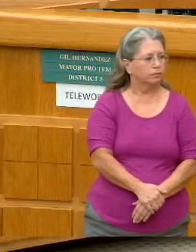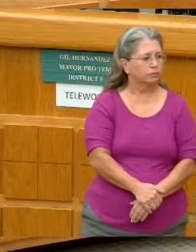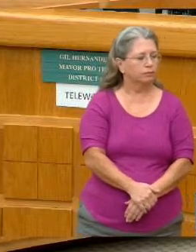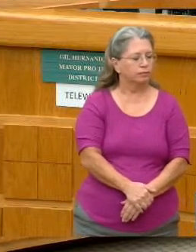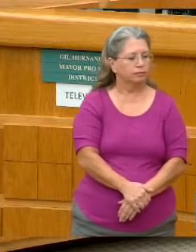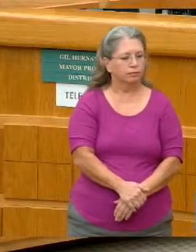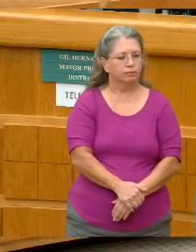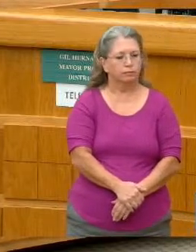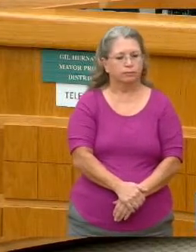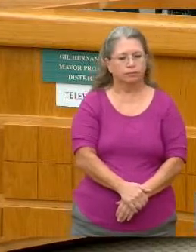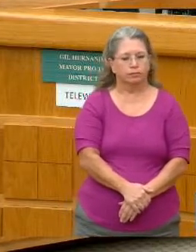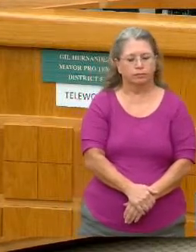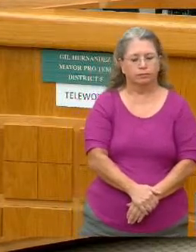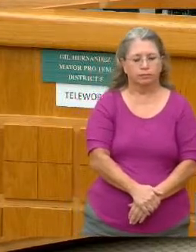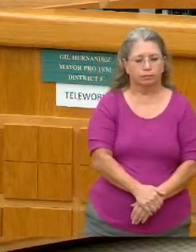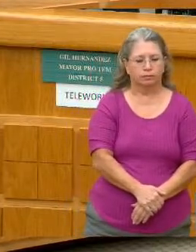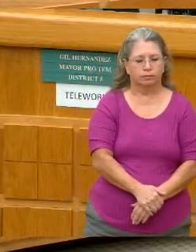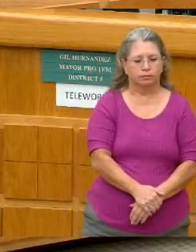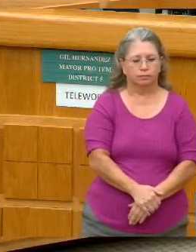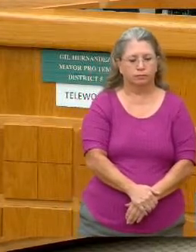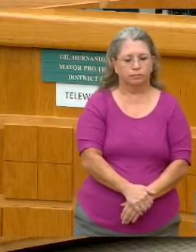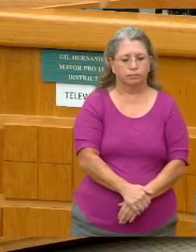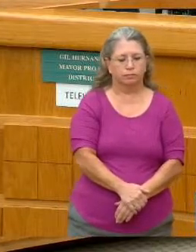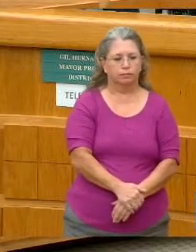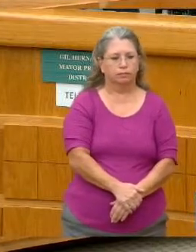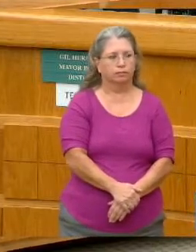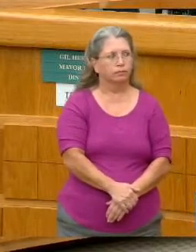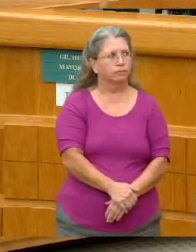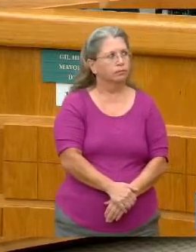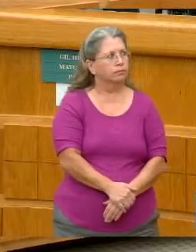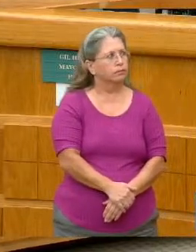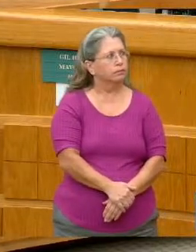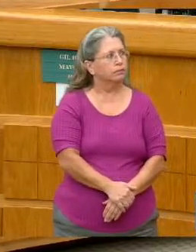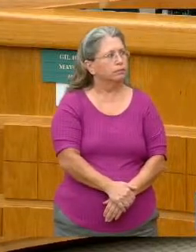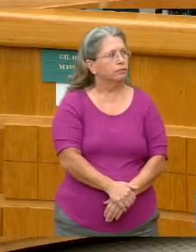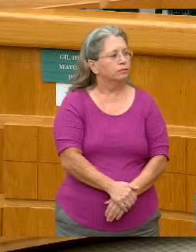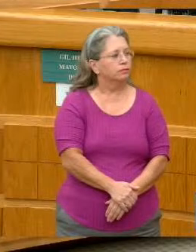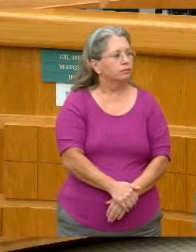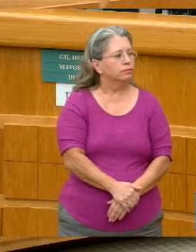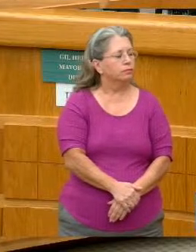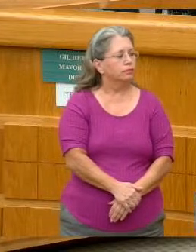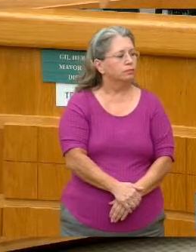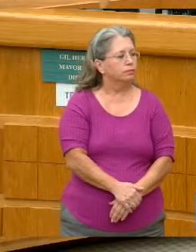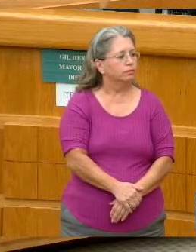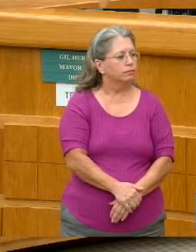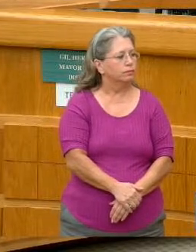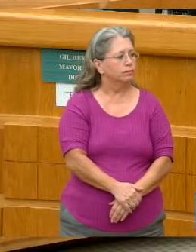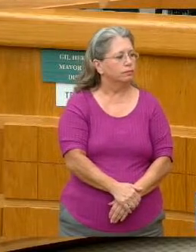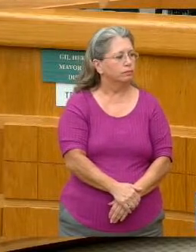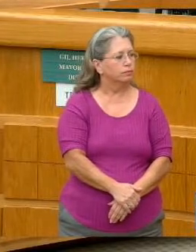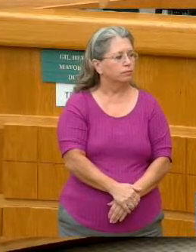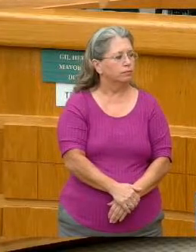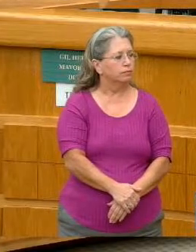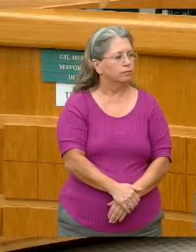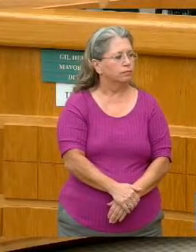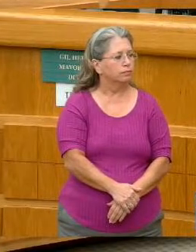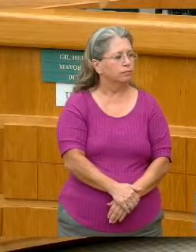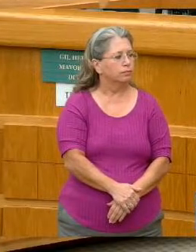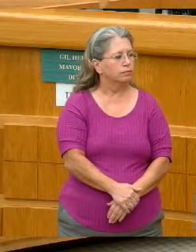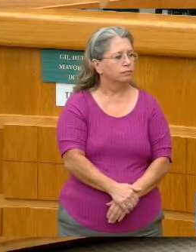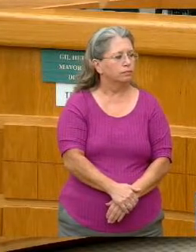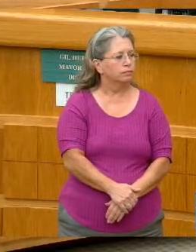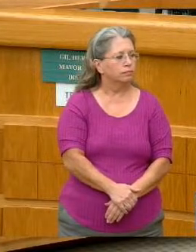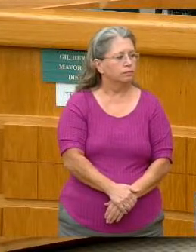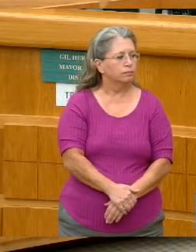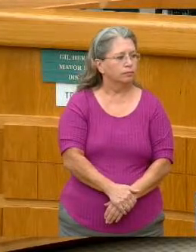mayor y esto puede provocar la mayor transmisión del virus si una persona está infectada. El número de casos por el COVID ha estado disminuyendo